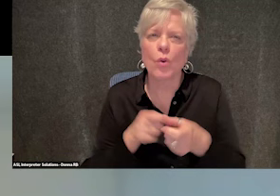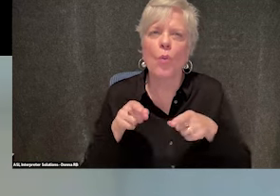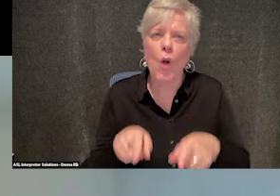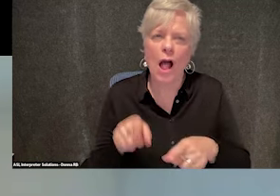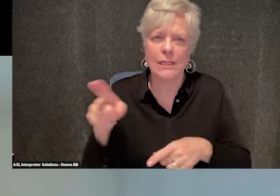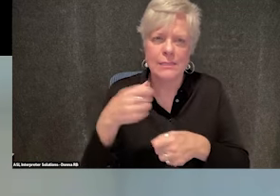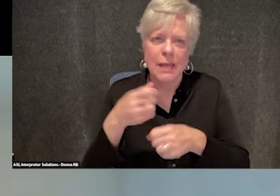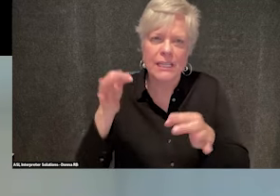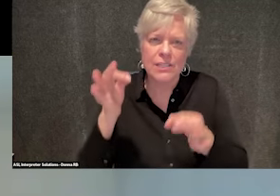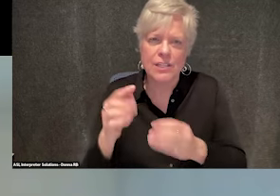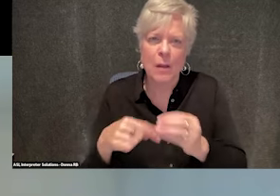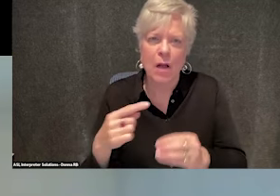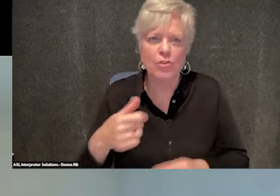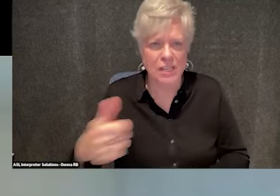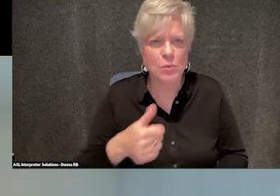conservación?